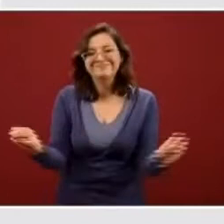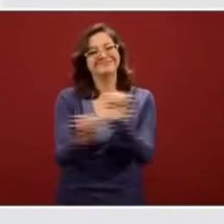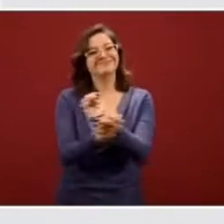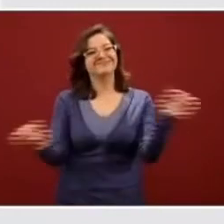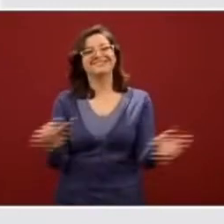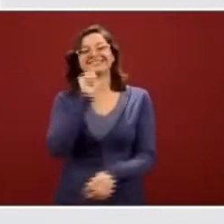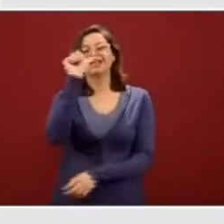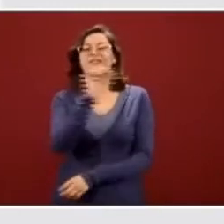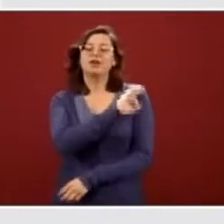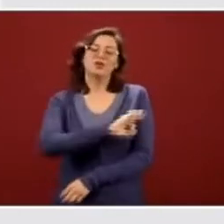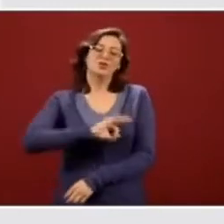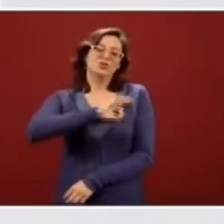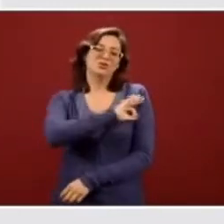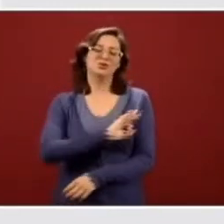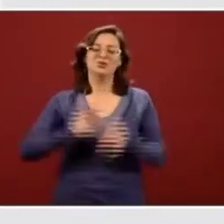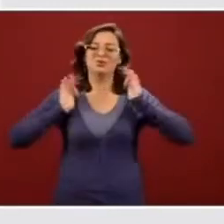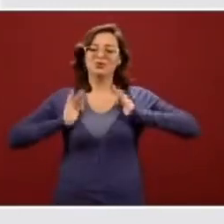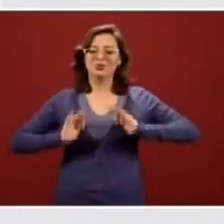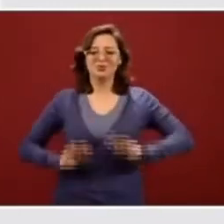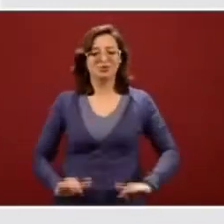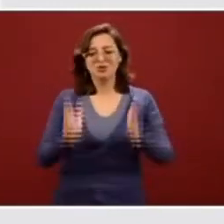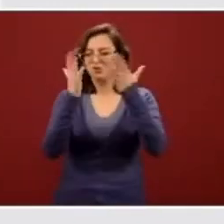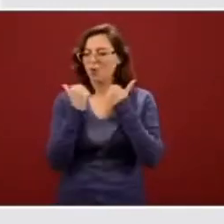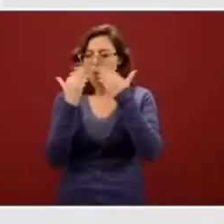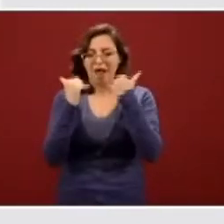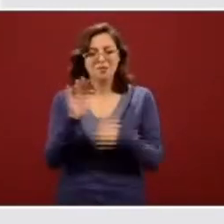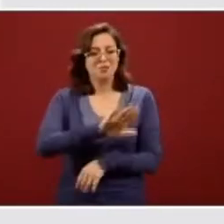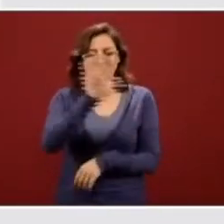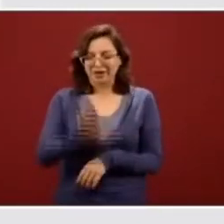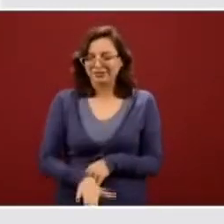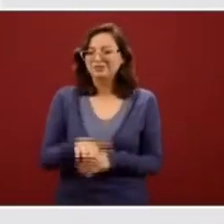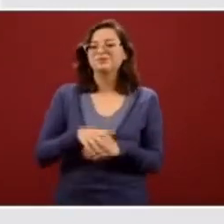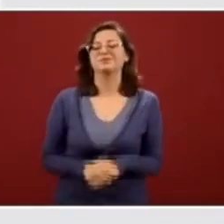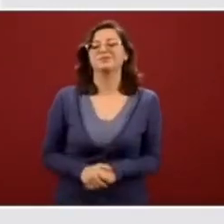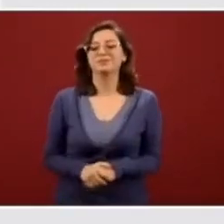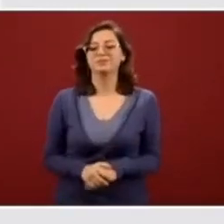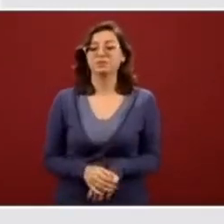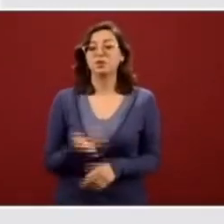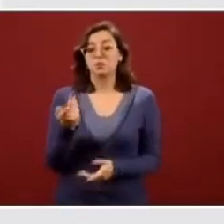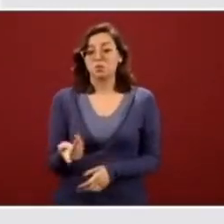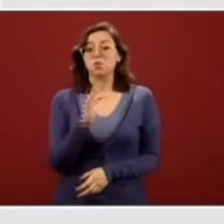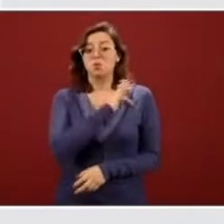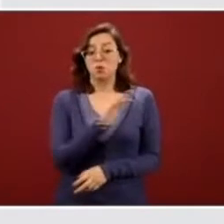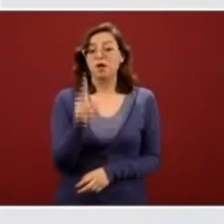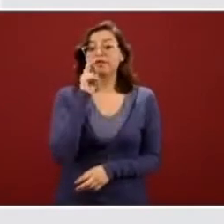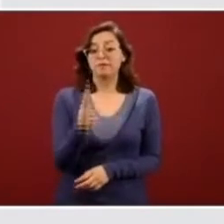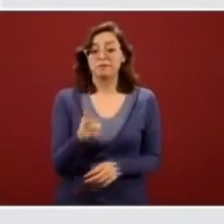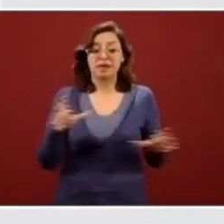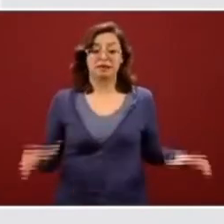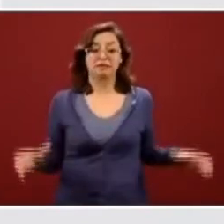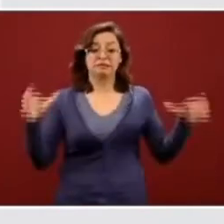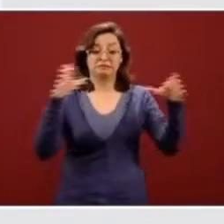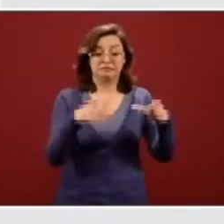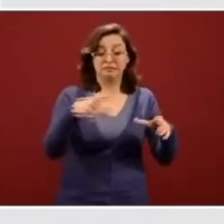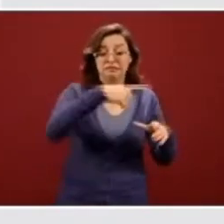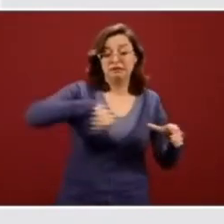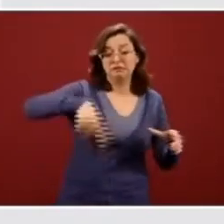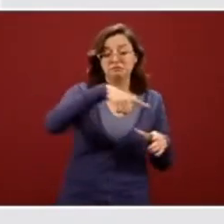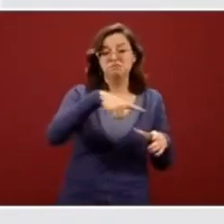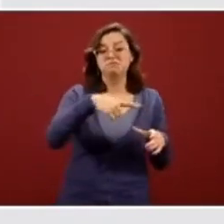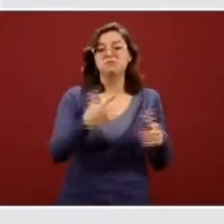ni sospechosa, ni confirmada. Seguimos viendo que las 2/3 partes de las personas que han enfermado son del